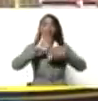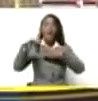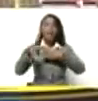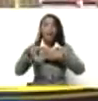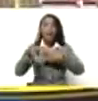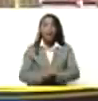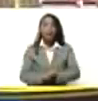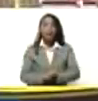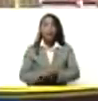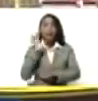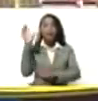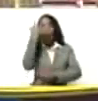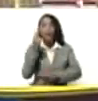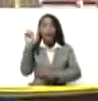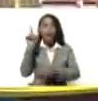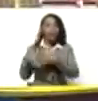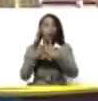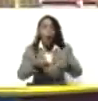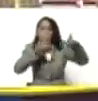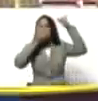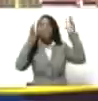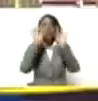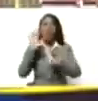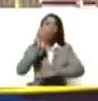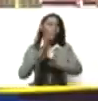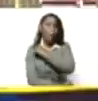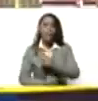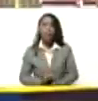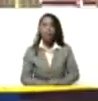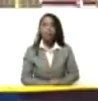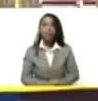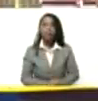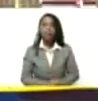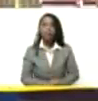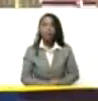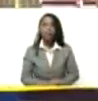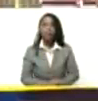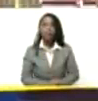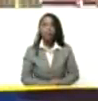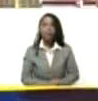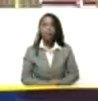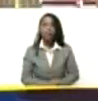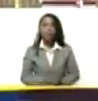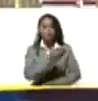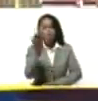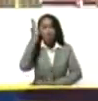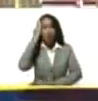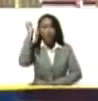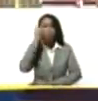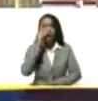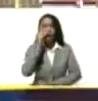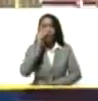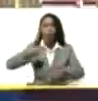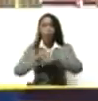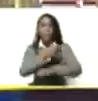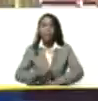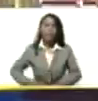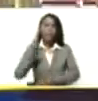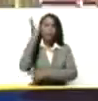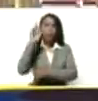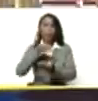la vacuna cierto y le ponen la vacuna tal ministro carlos